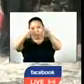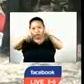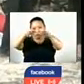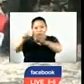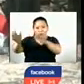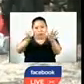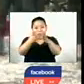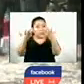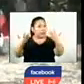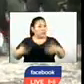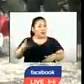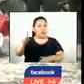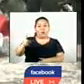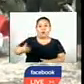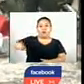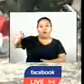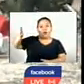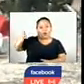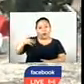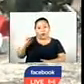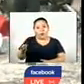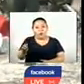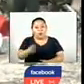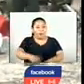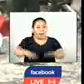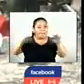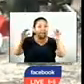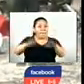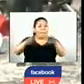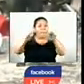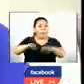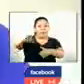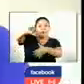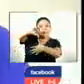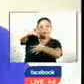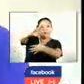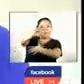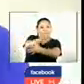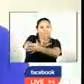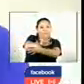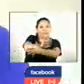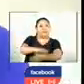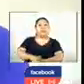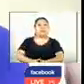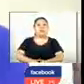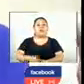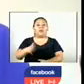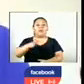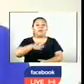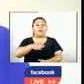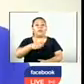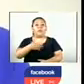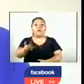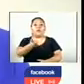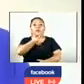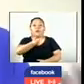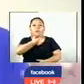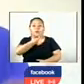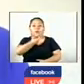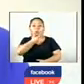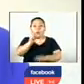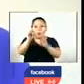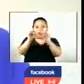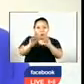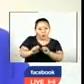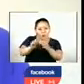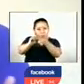2020 terminó dando un número récord de tormentas en el Atlántico Norte estos datos que obtenemos en satélites y transferirlos